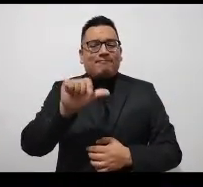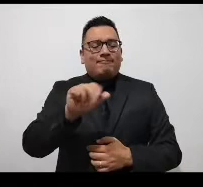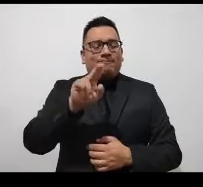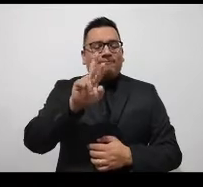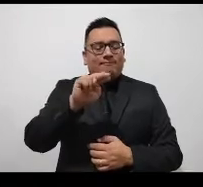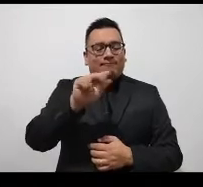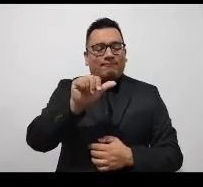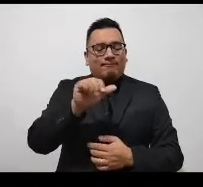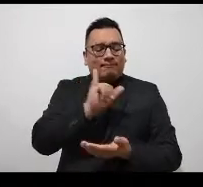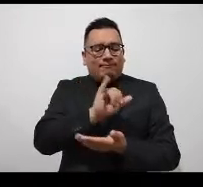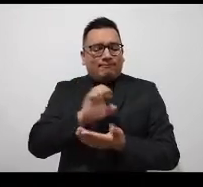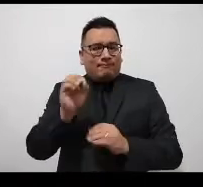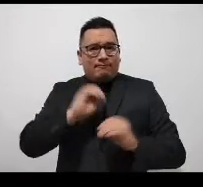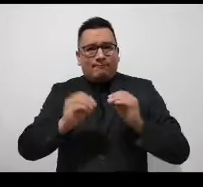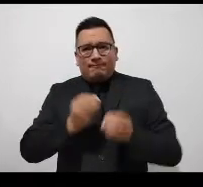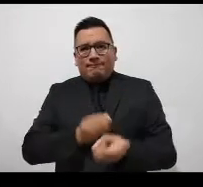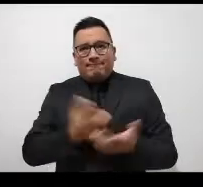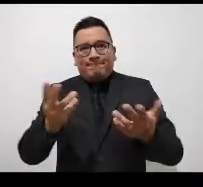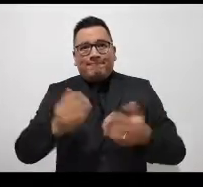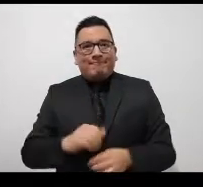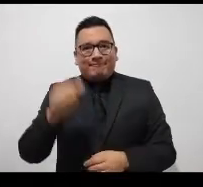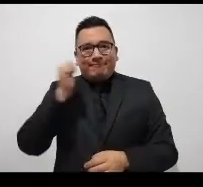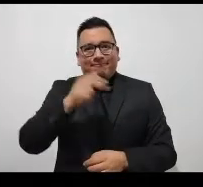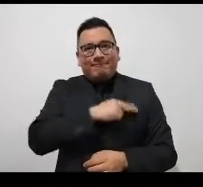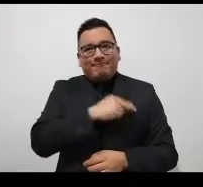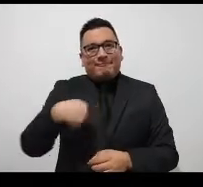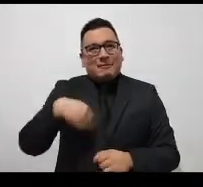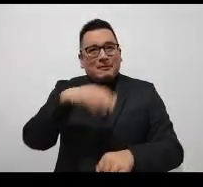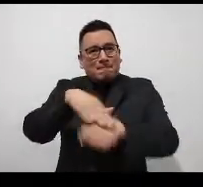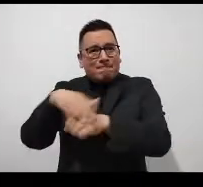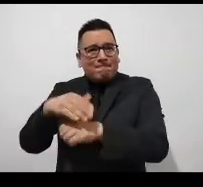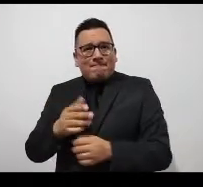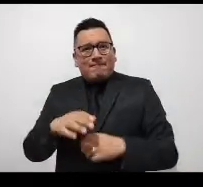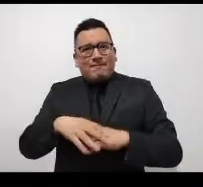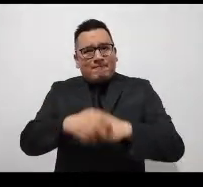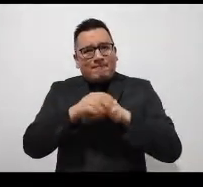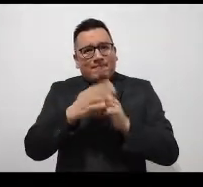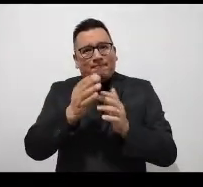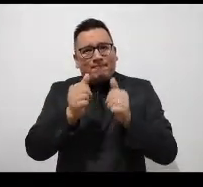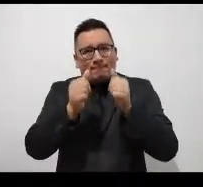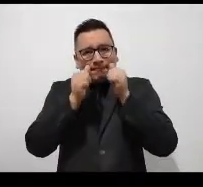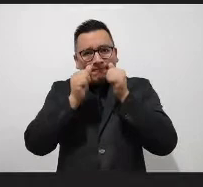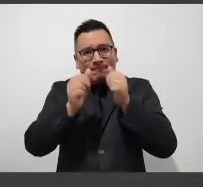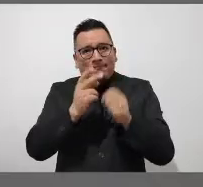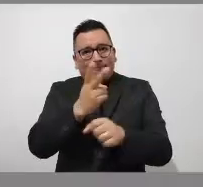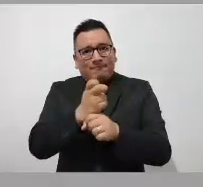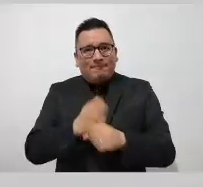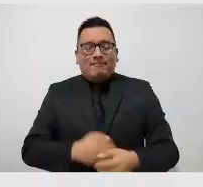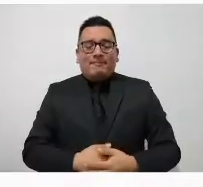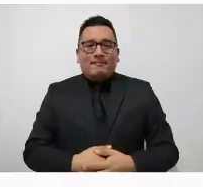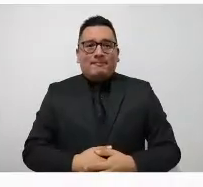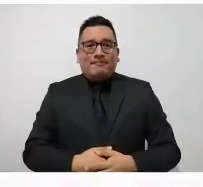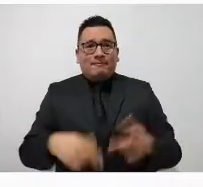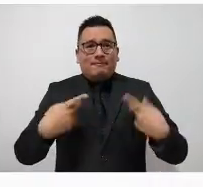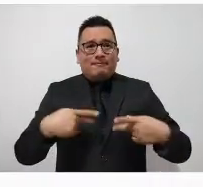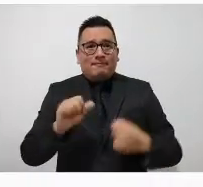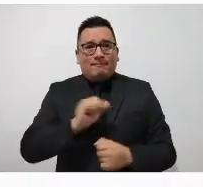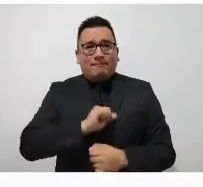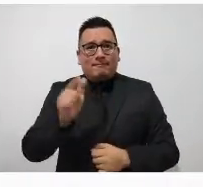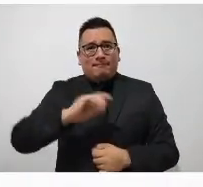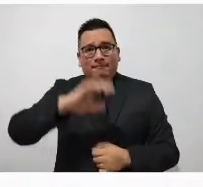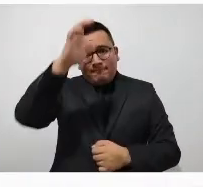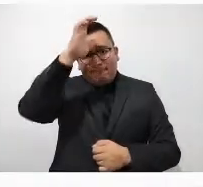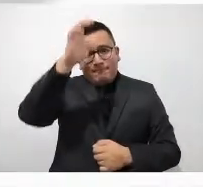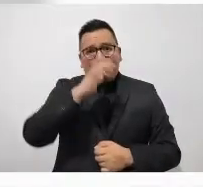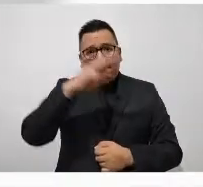producción del Instituto Electoral de Coahuila. Como siempre, les saludamos y le invitamos a que se quede con nosotros. Protagonistas de la